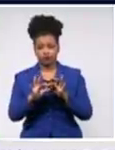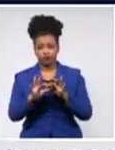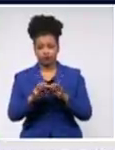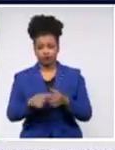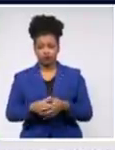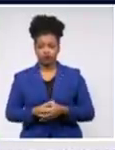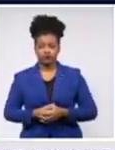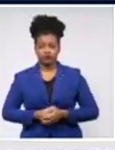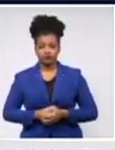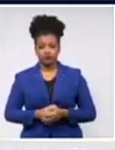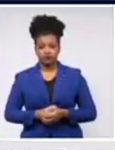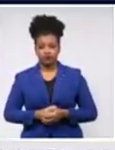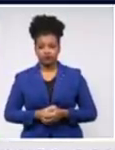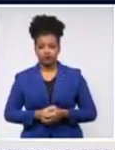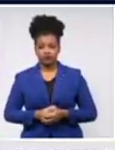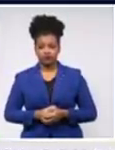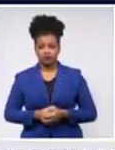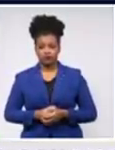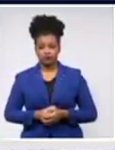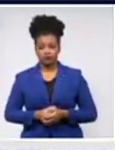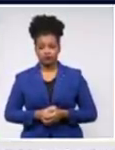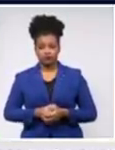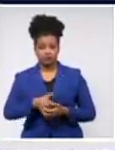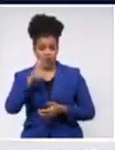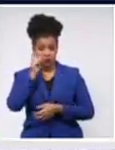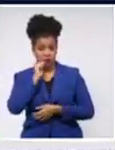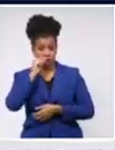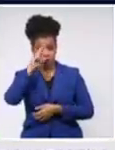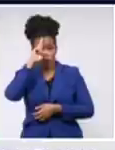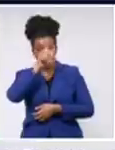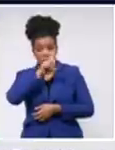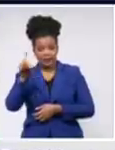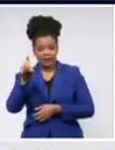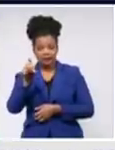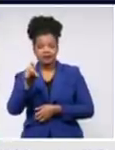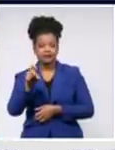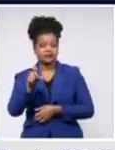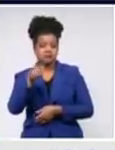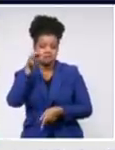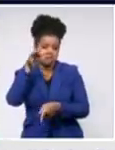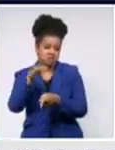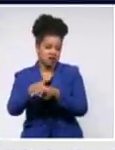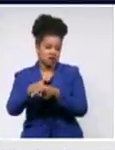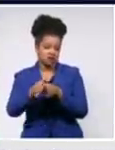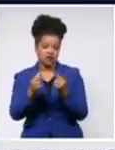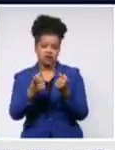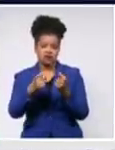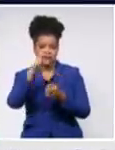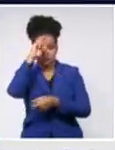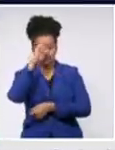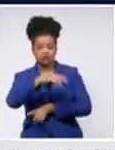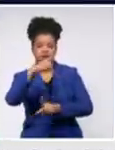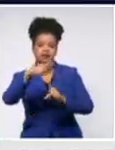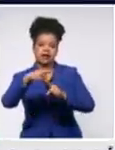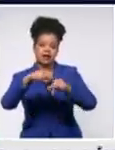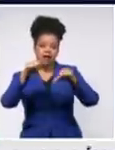durante su estancia fue necesario ingresarlo en terapia